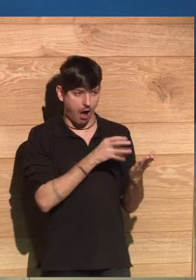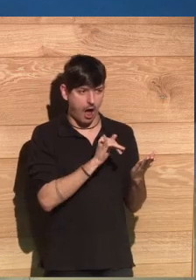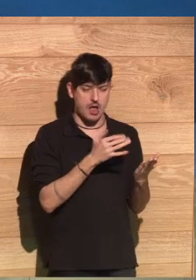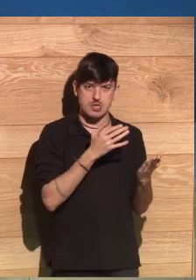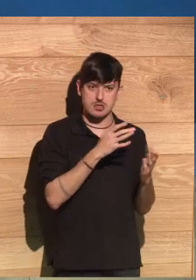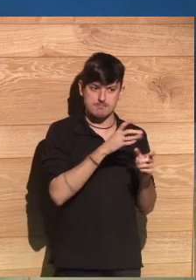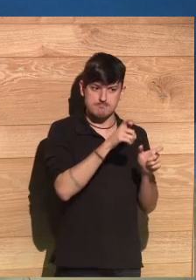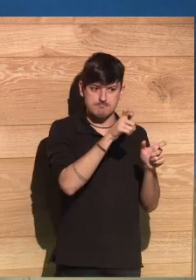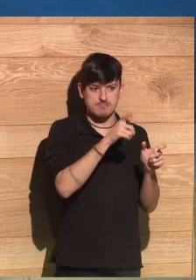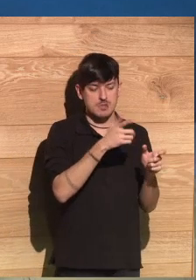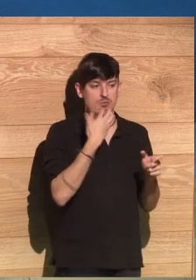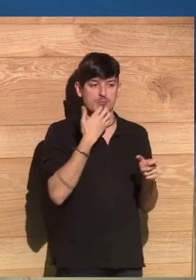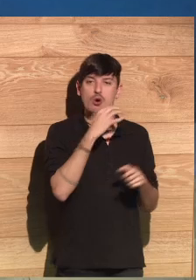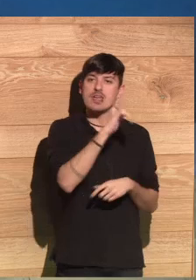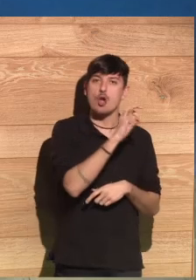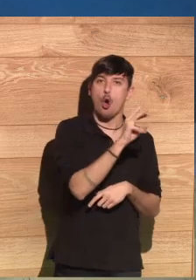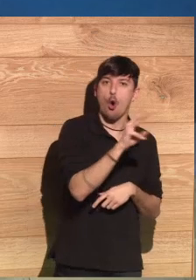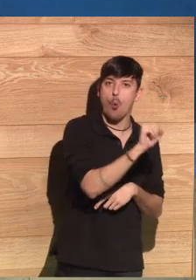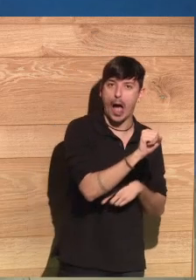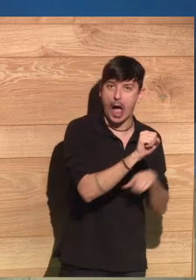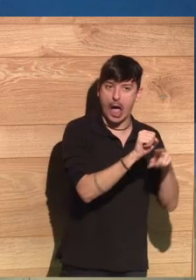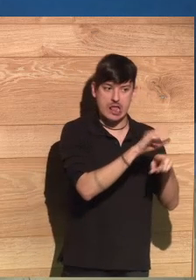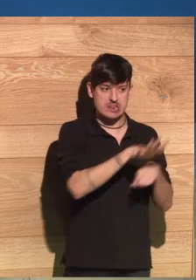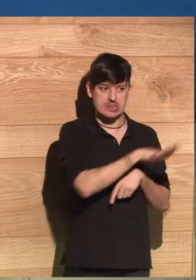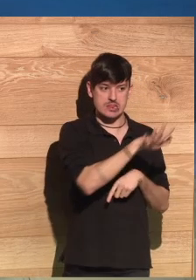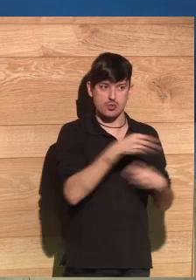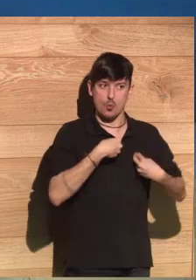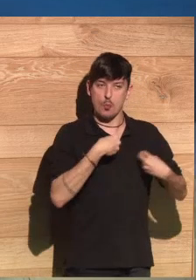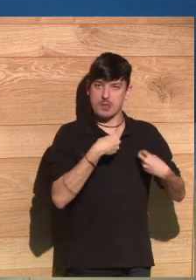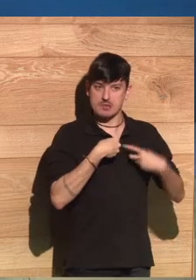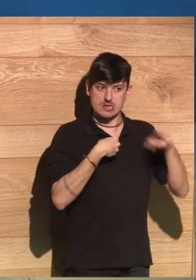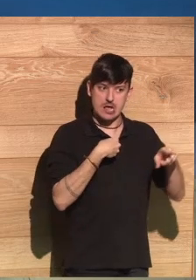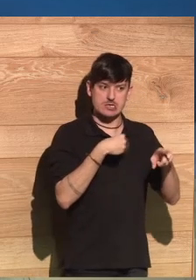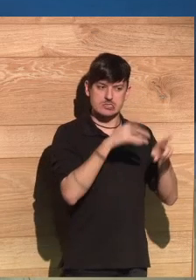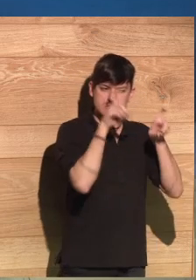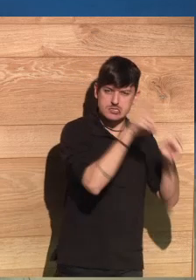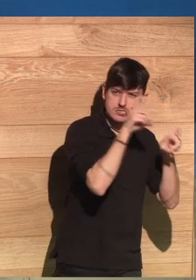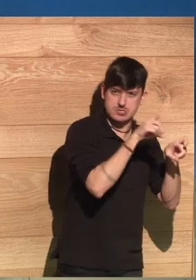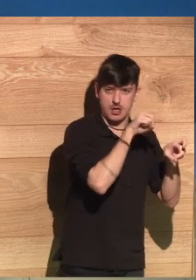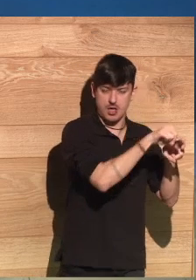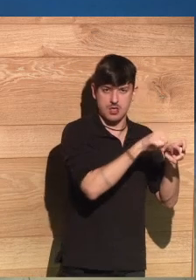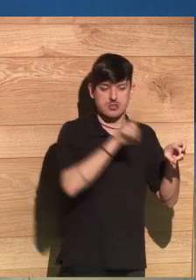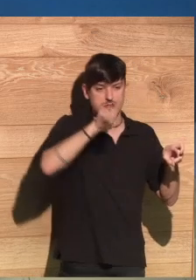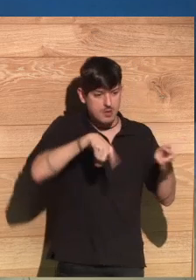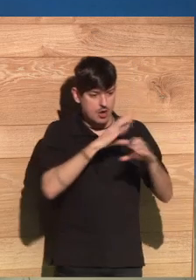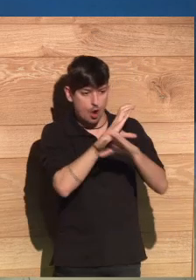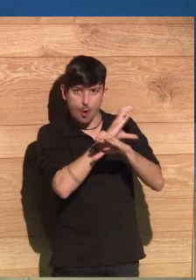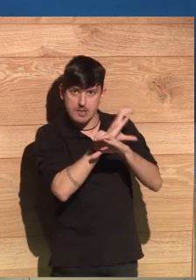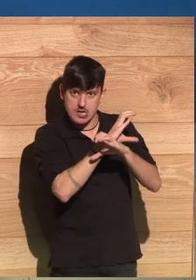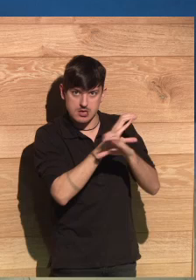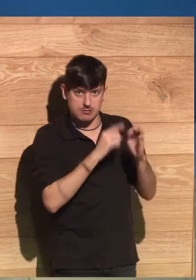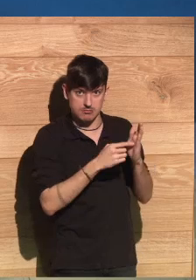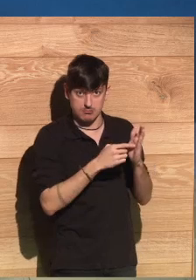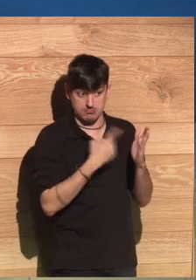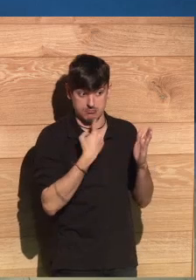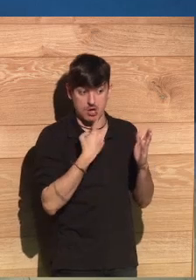casuales, ¿no? Está Iowa, que es el lugar donde vives buena parte del año y das clase. Está el cómic, que es una parte